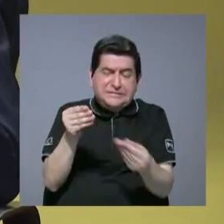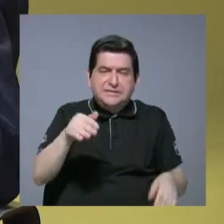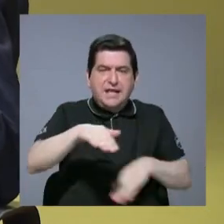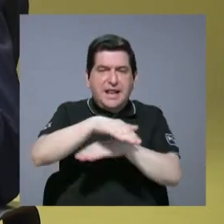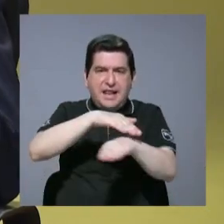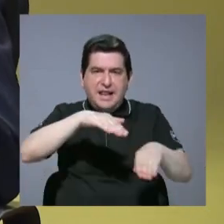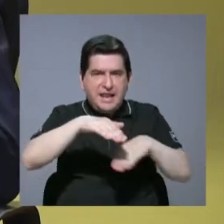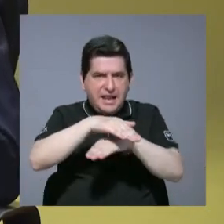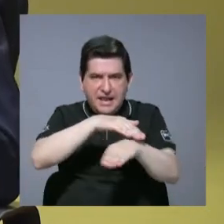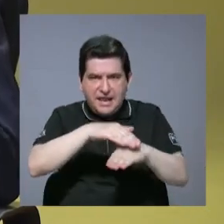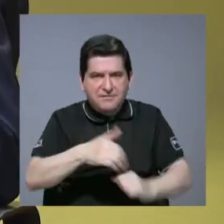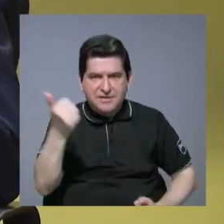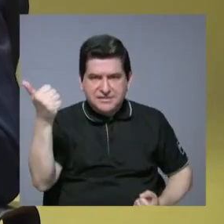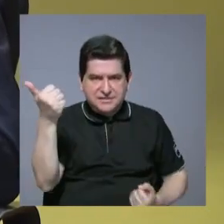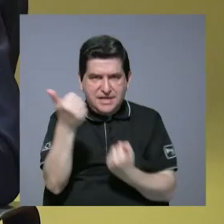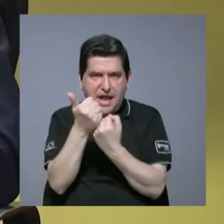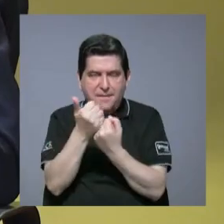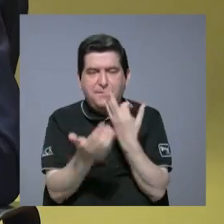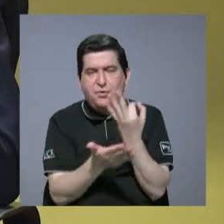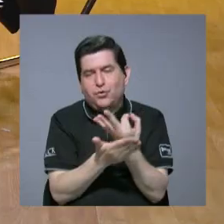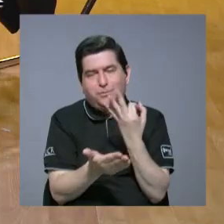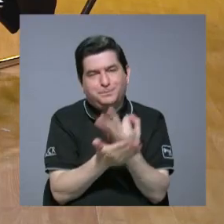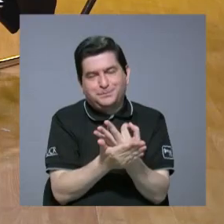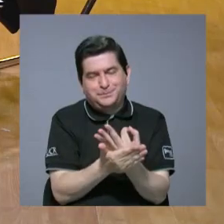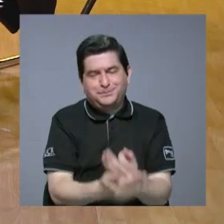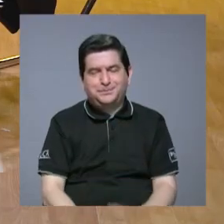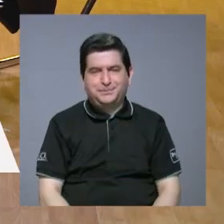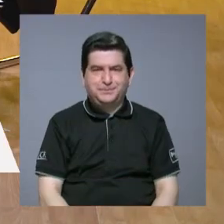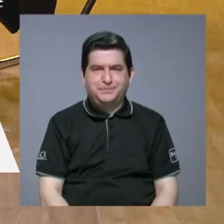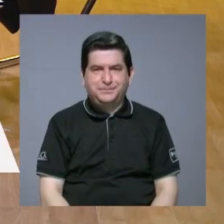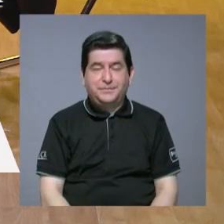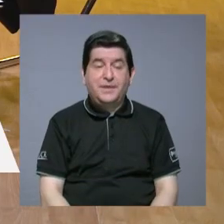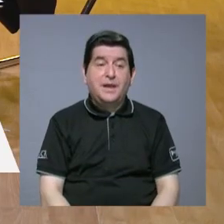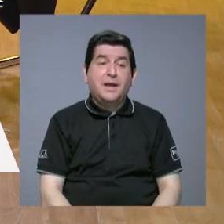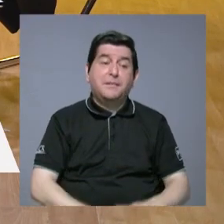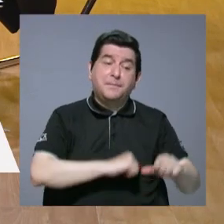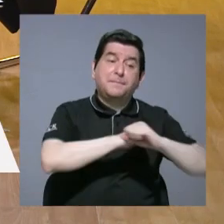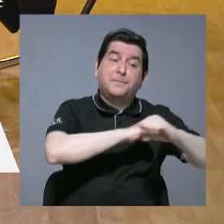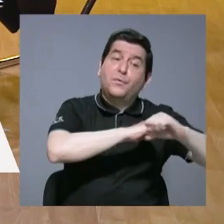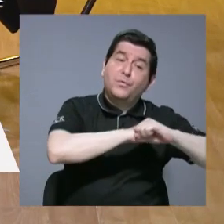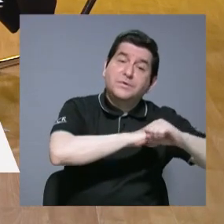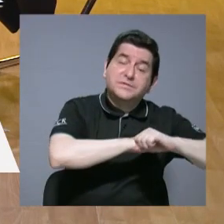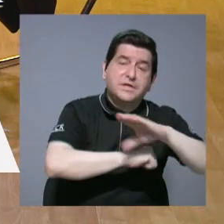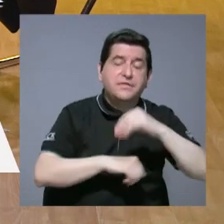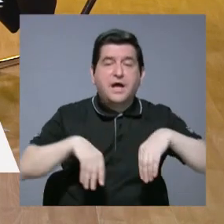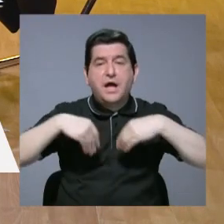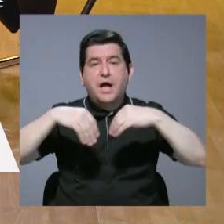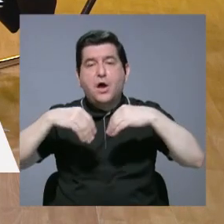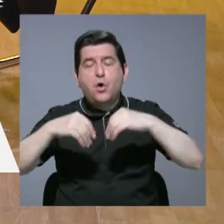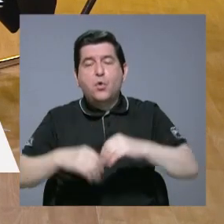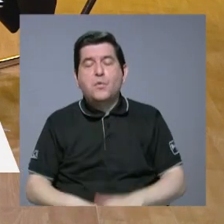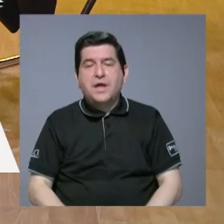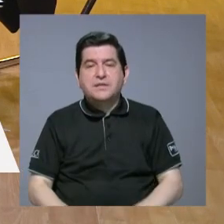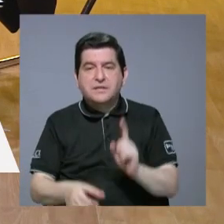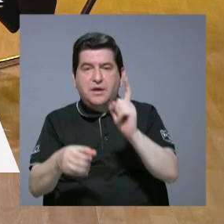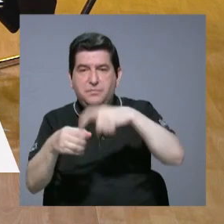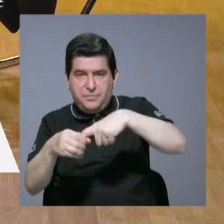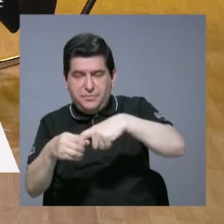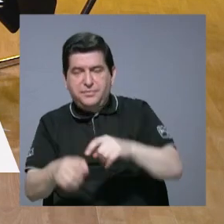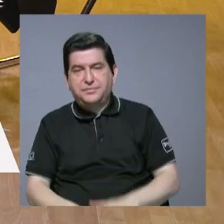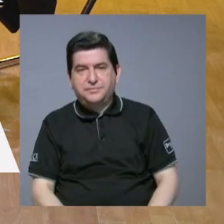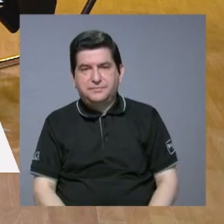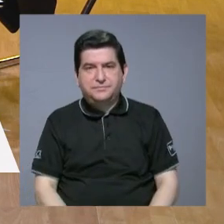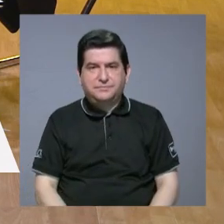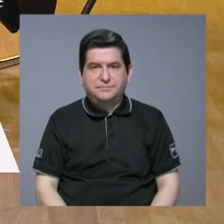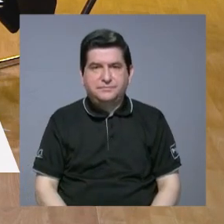base de apoyo financiero, que ha sido o la publicidad o la venta de suscripciones. Las que han